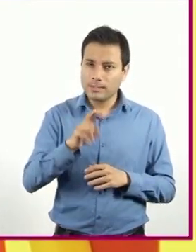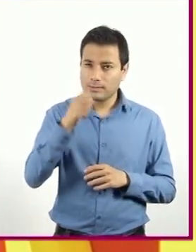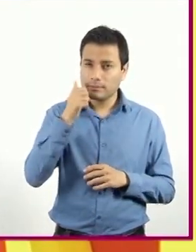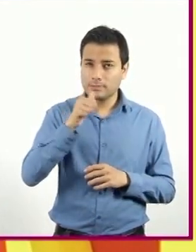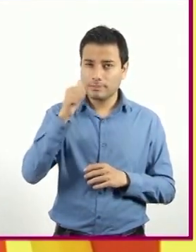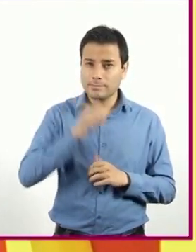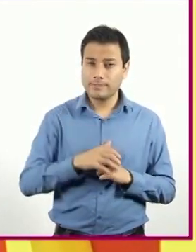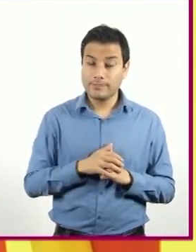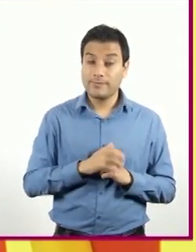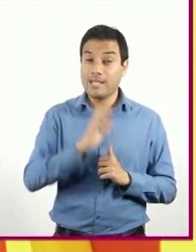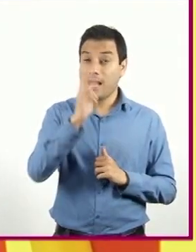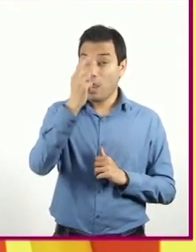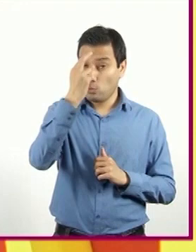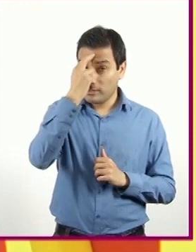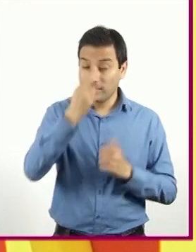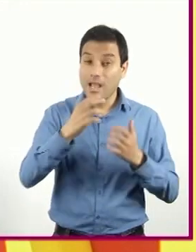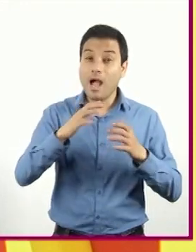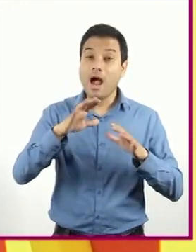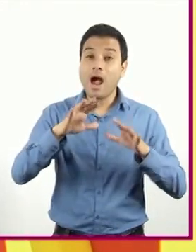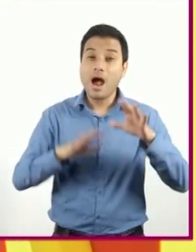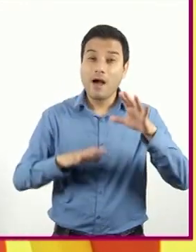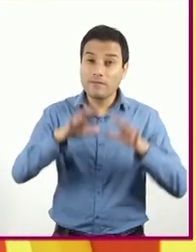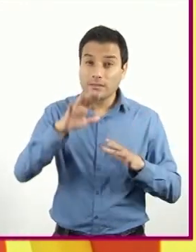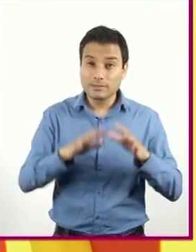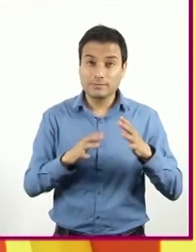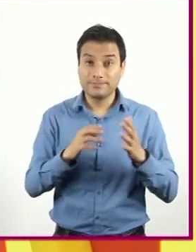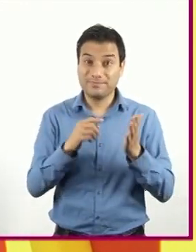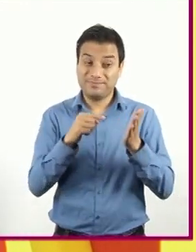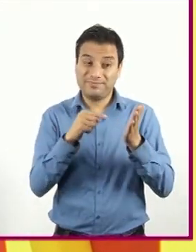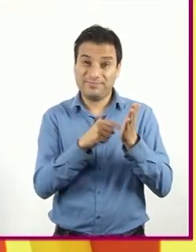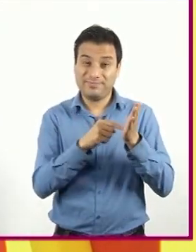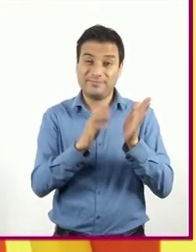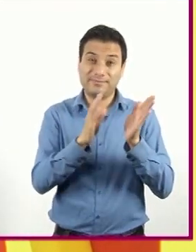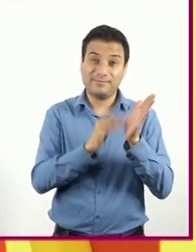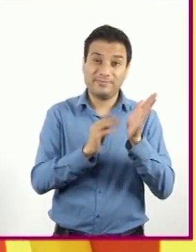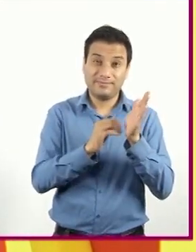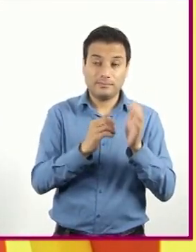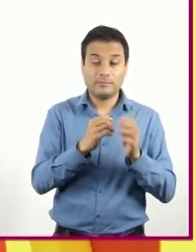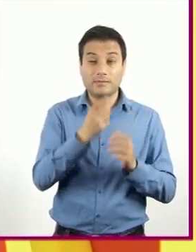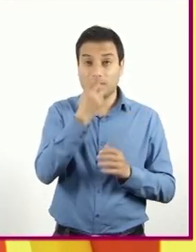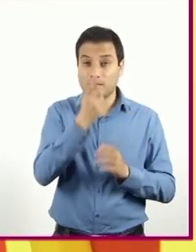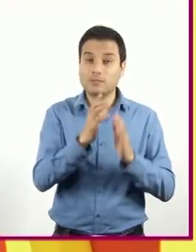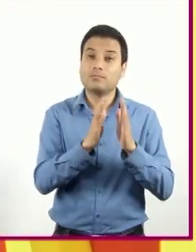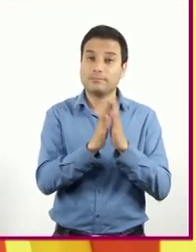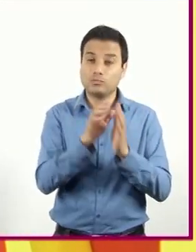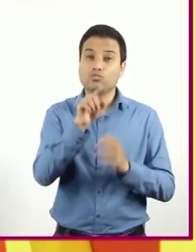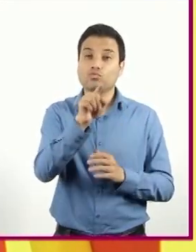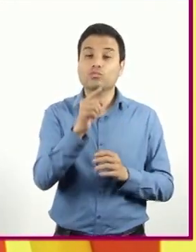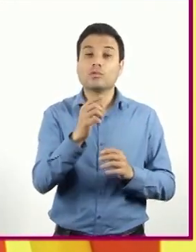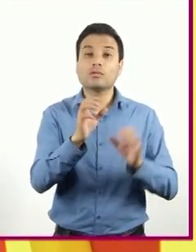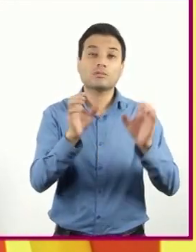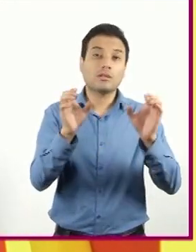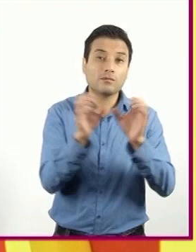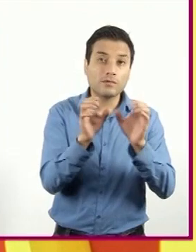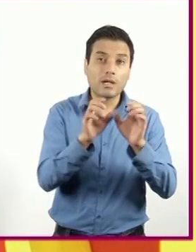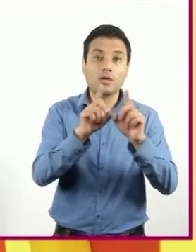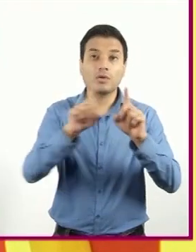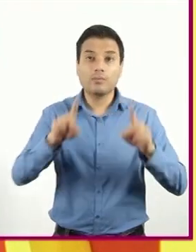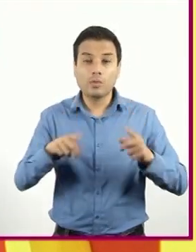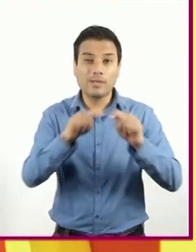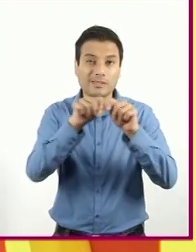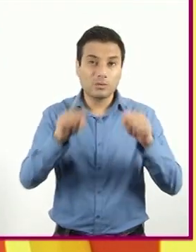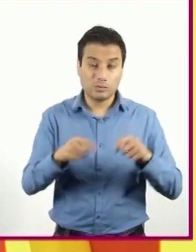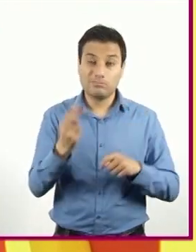Recuerden que en algunos casos se solicitan documentos probatorios y estos han de coincidir con la